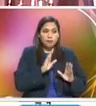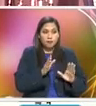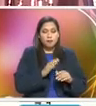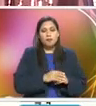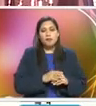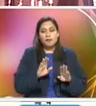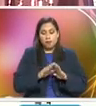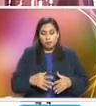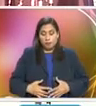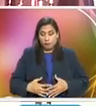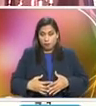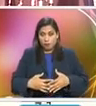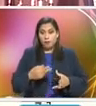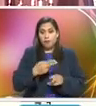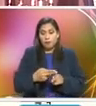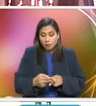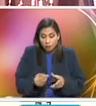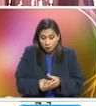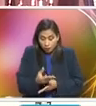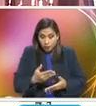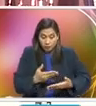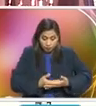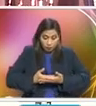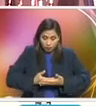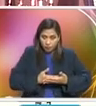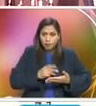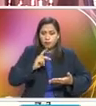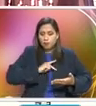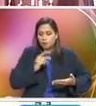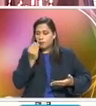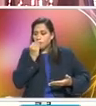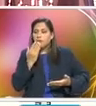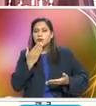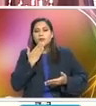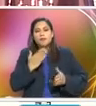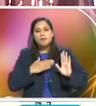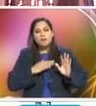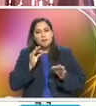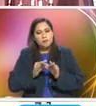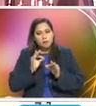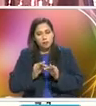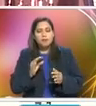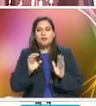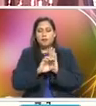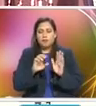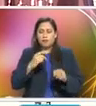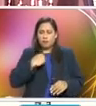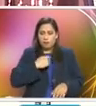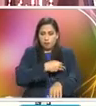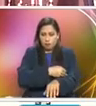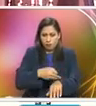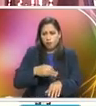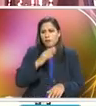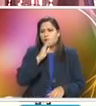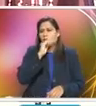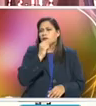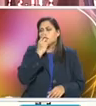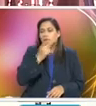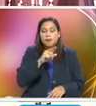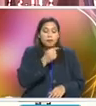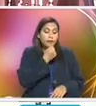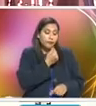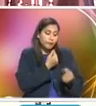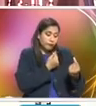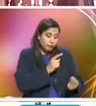la gestación y posteriormente comprometernos con nuestros hábitos alimenticios. Claro está. Es decir, como familia, yo no puedo decirle al